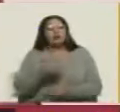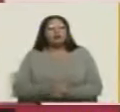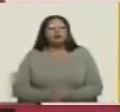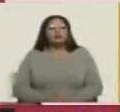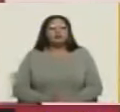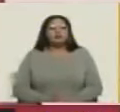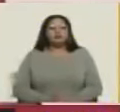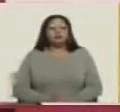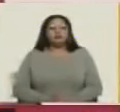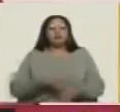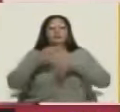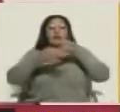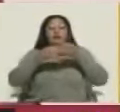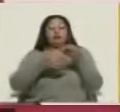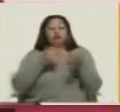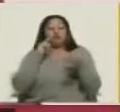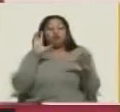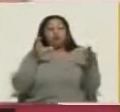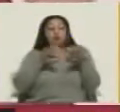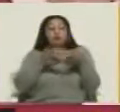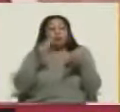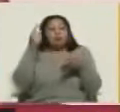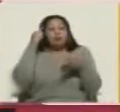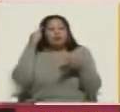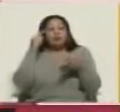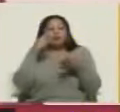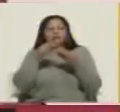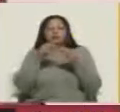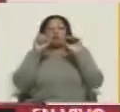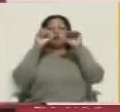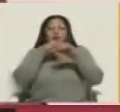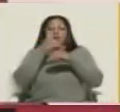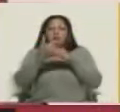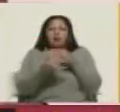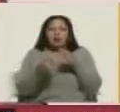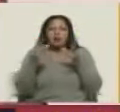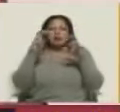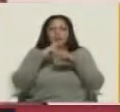decía que nos reunimos haciendo los planes, revisando,